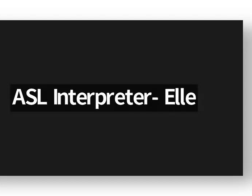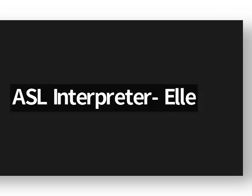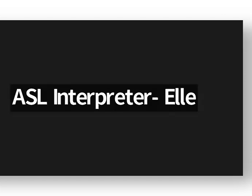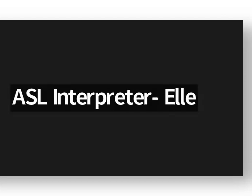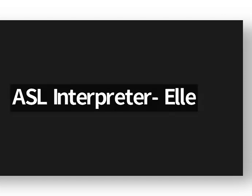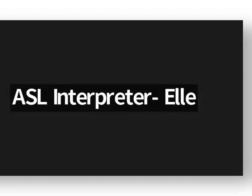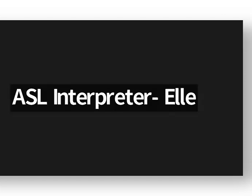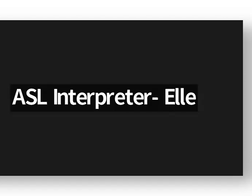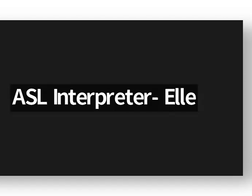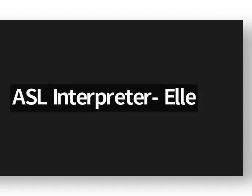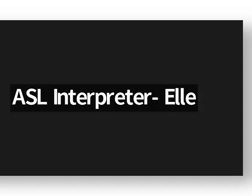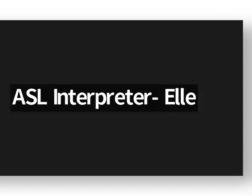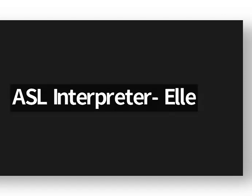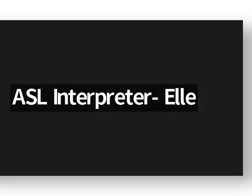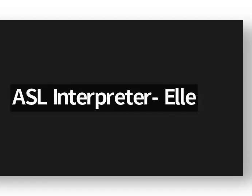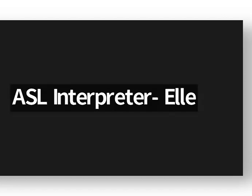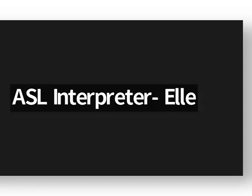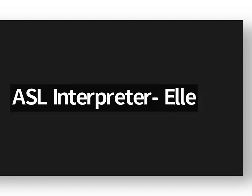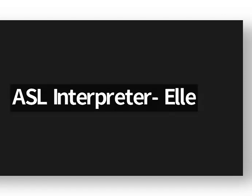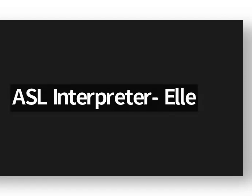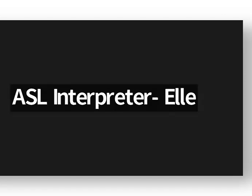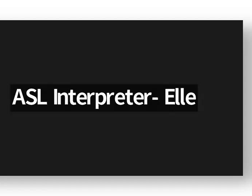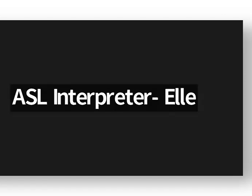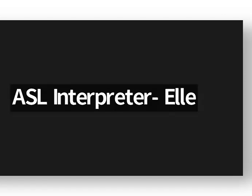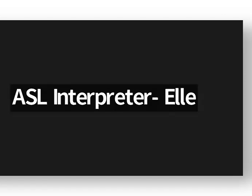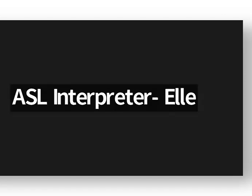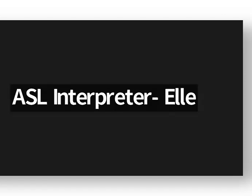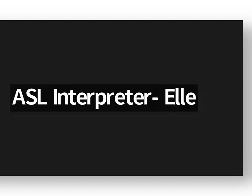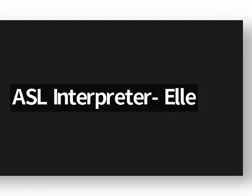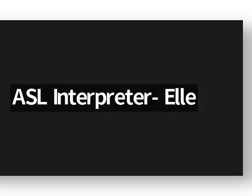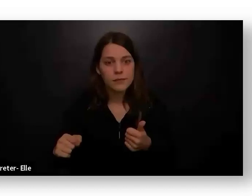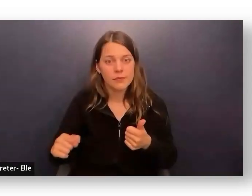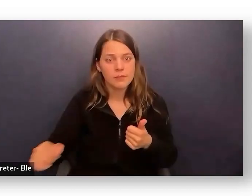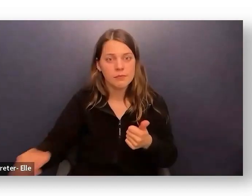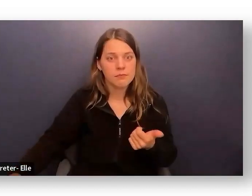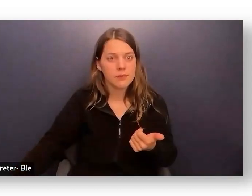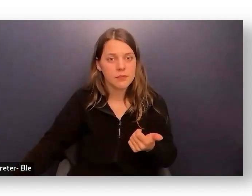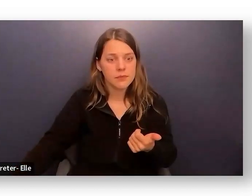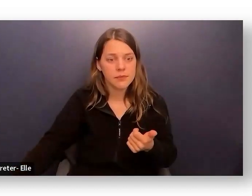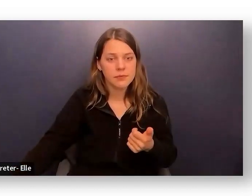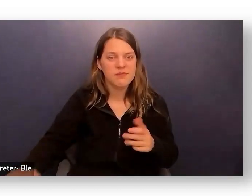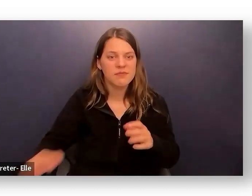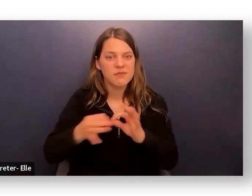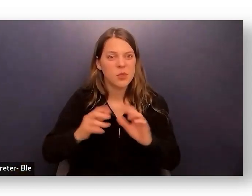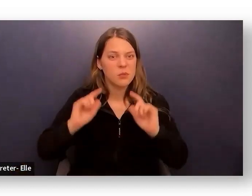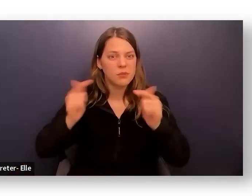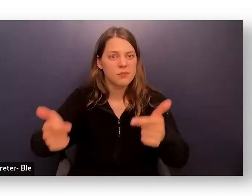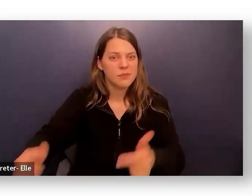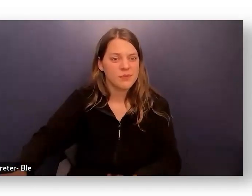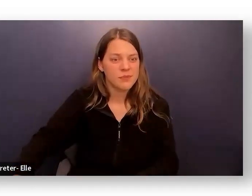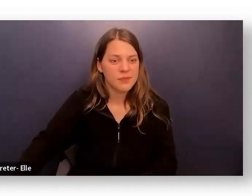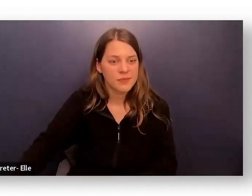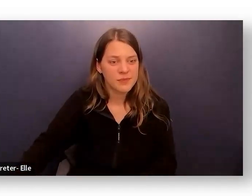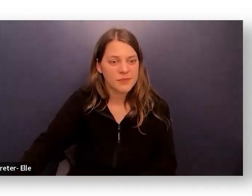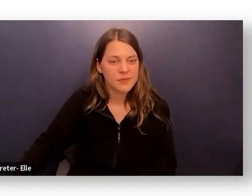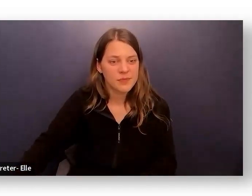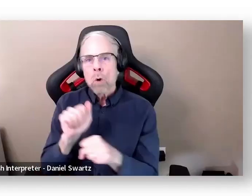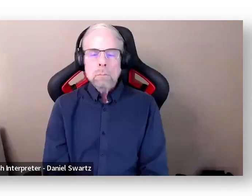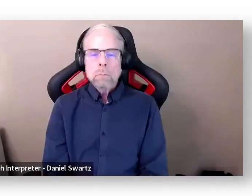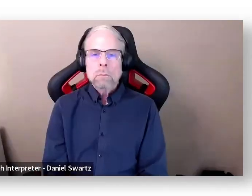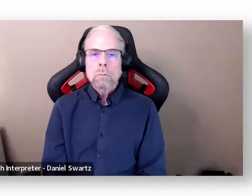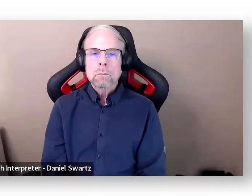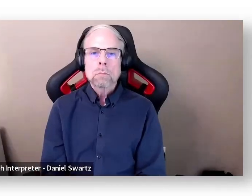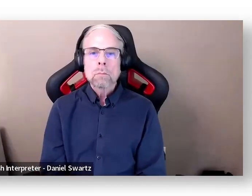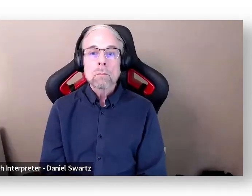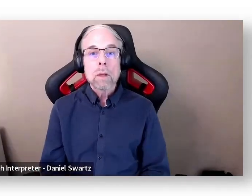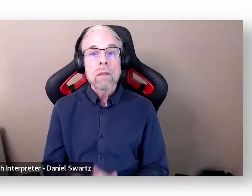Como hospitales, estaciones de bomberos. También trabajamos con nuestros socios locales de seguridad pública para determinar si necesita